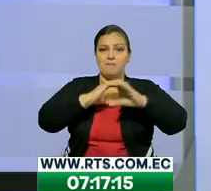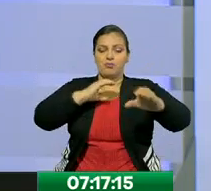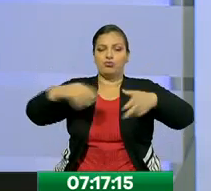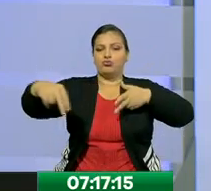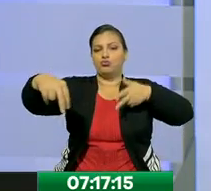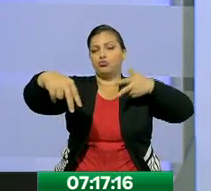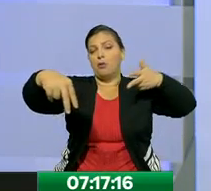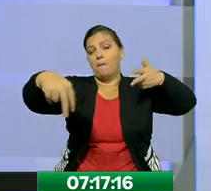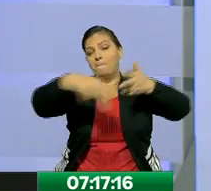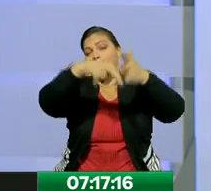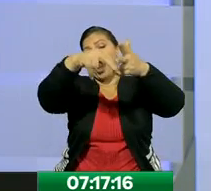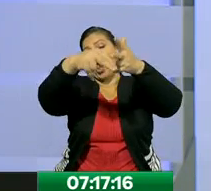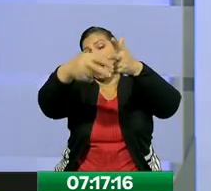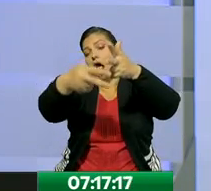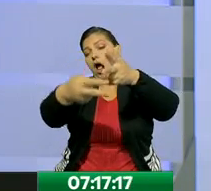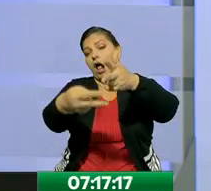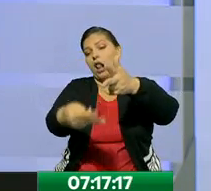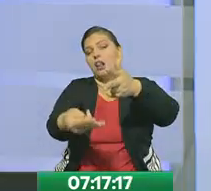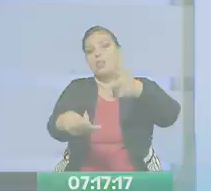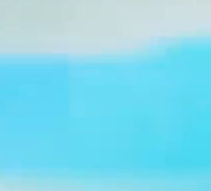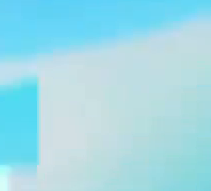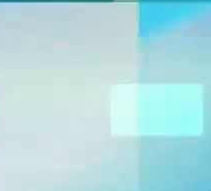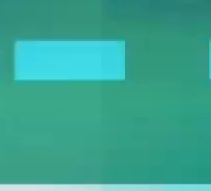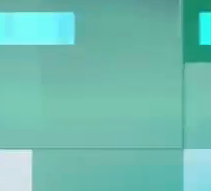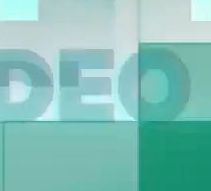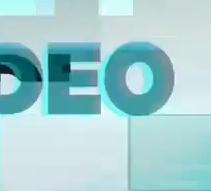pasado 27 de junio.